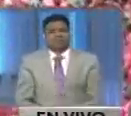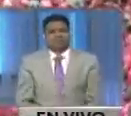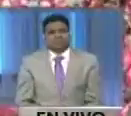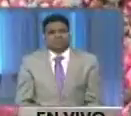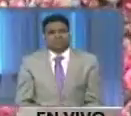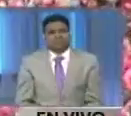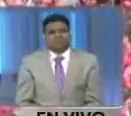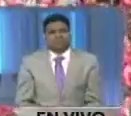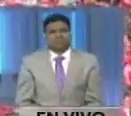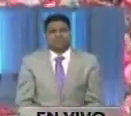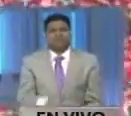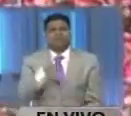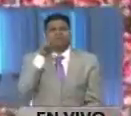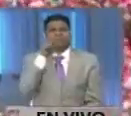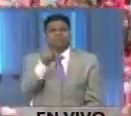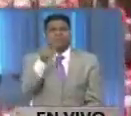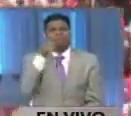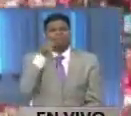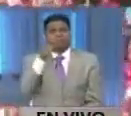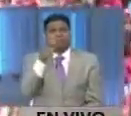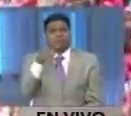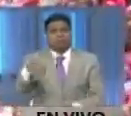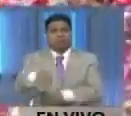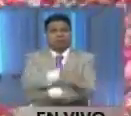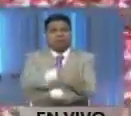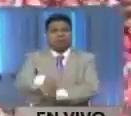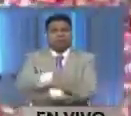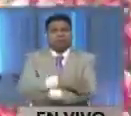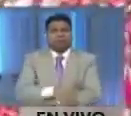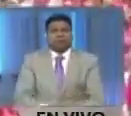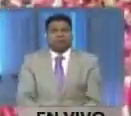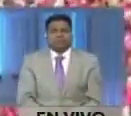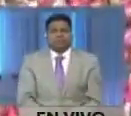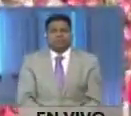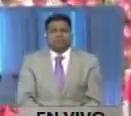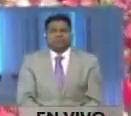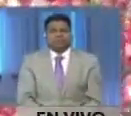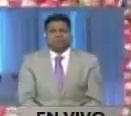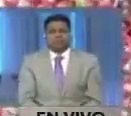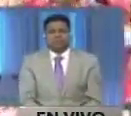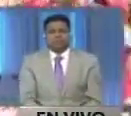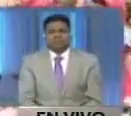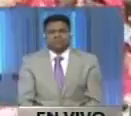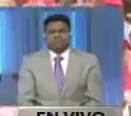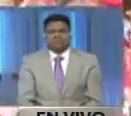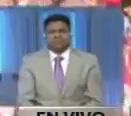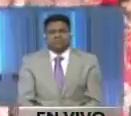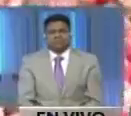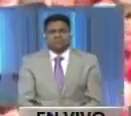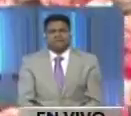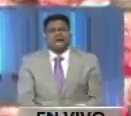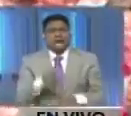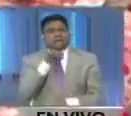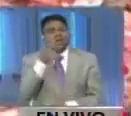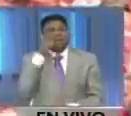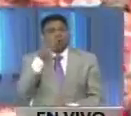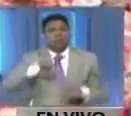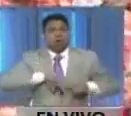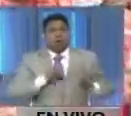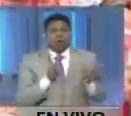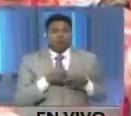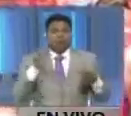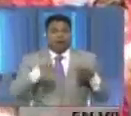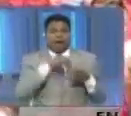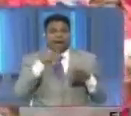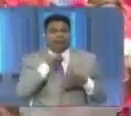Ahí está ese pueblo en la calle. Un pueblo de patria en el corazón y en el alma. Nos fuimos allá donde está